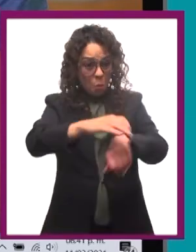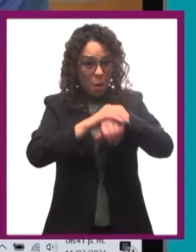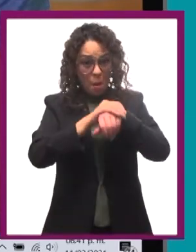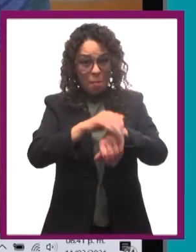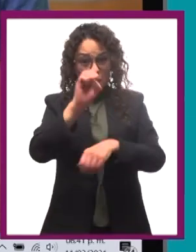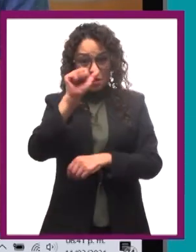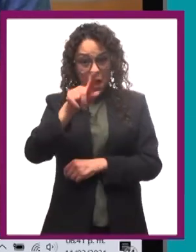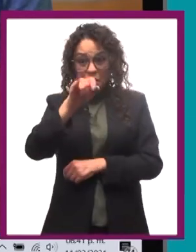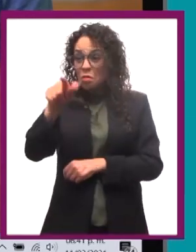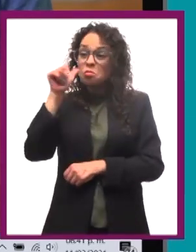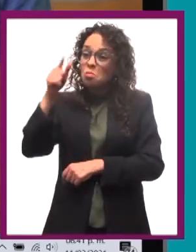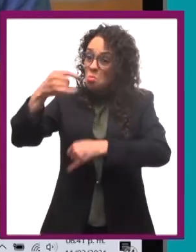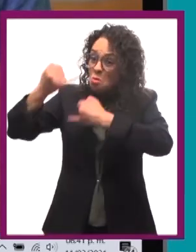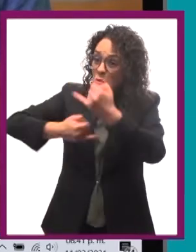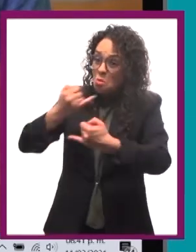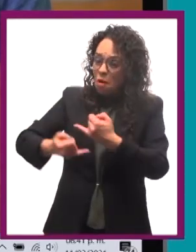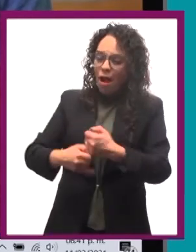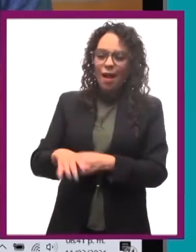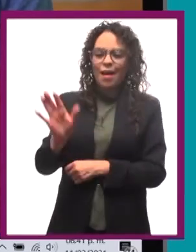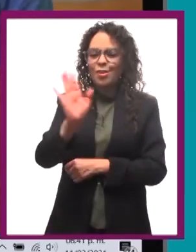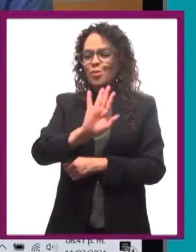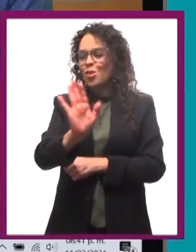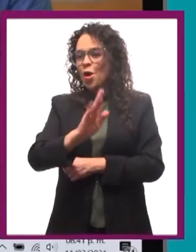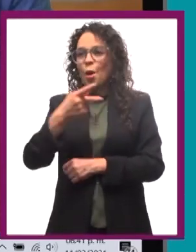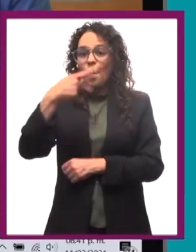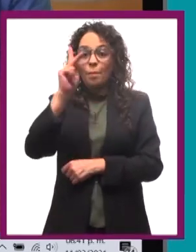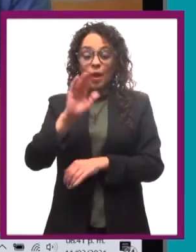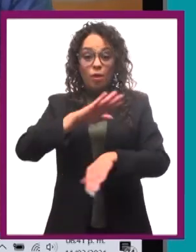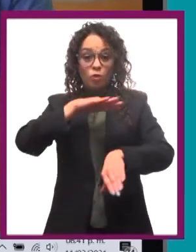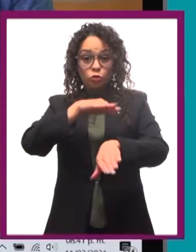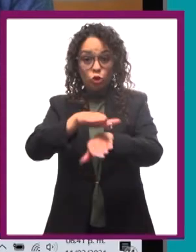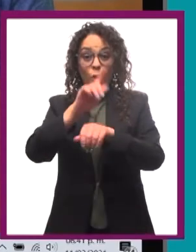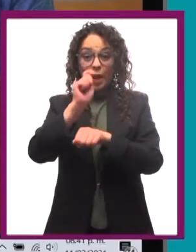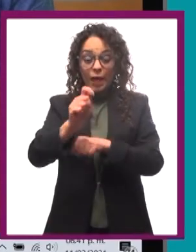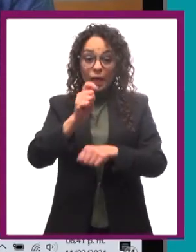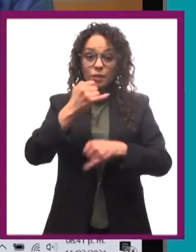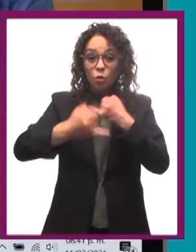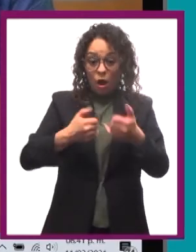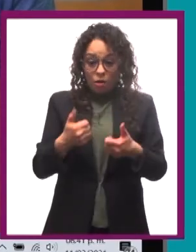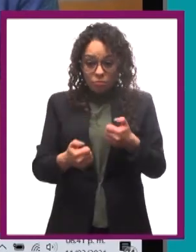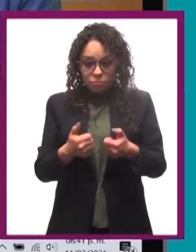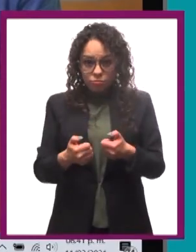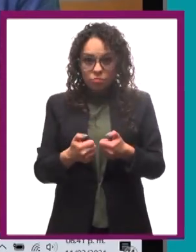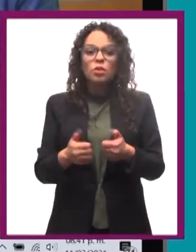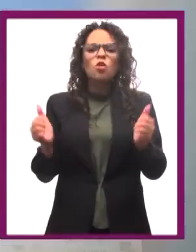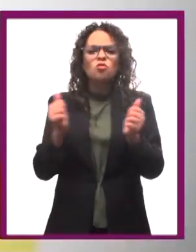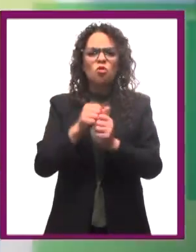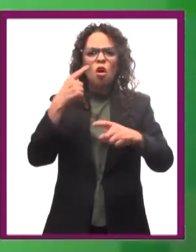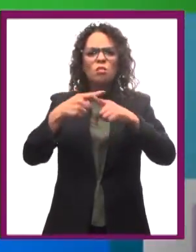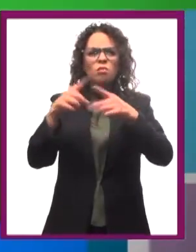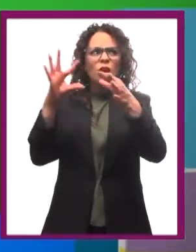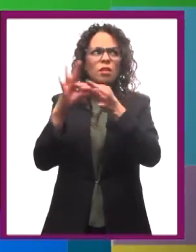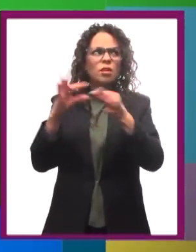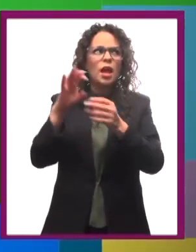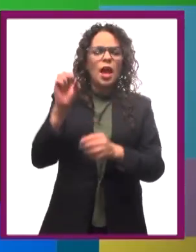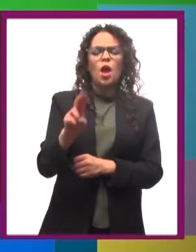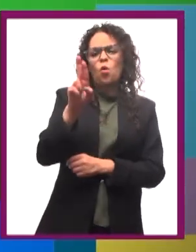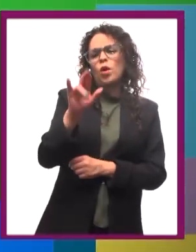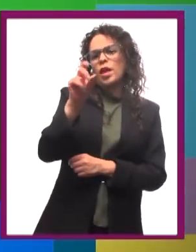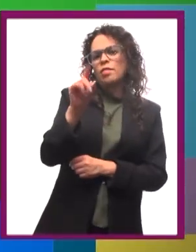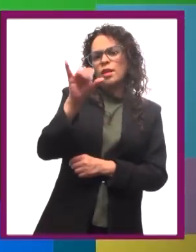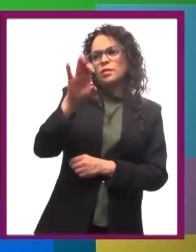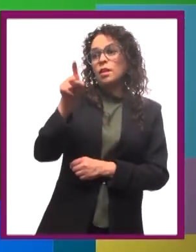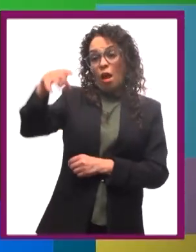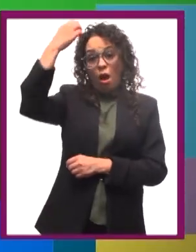Santi con el que te la pasas jugando? No, pero si vamos a hablar de videojuegos, no estaría mal hacerlo con Eurídice